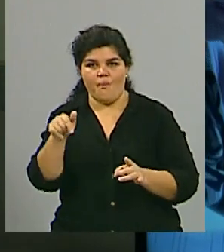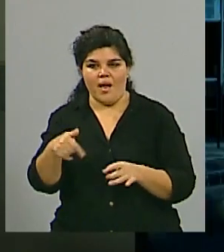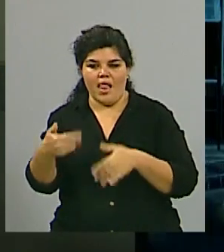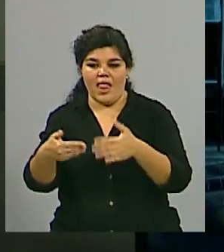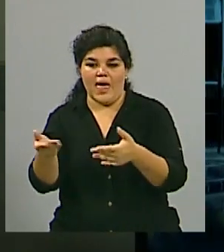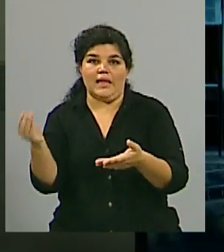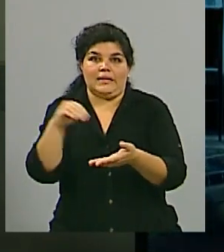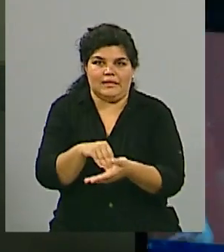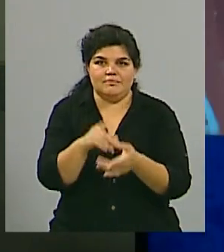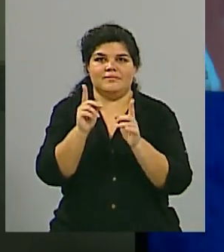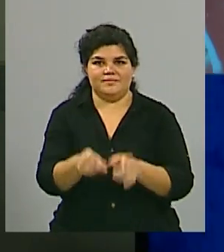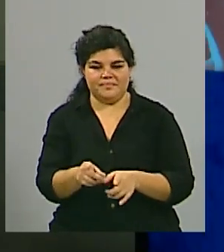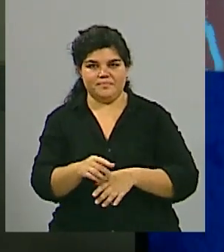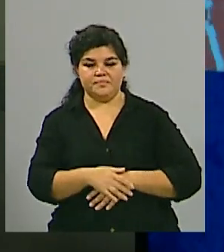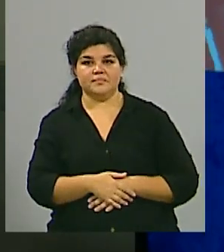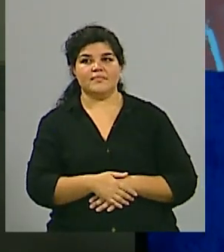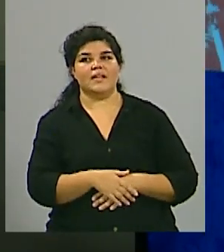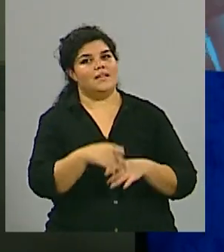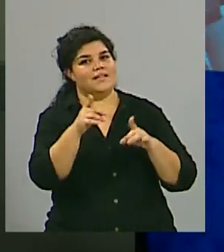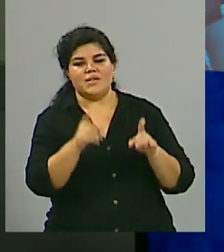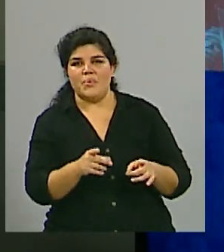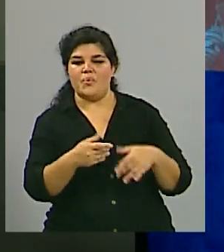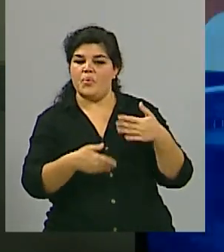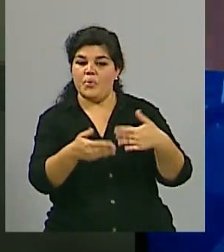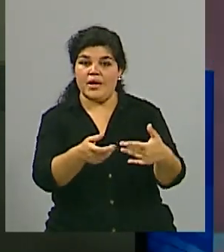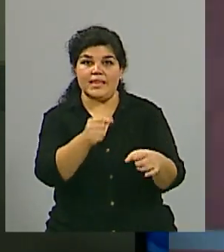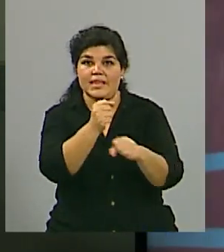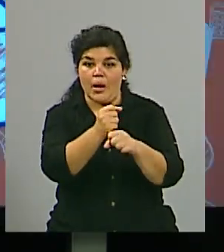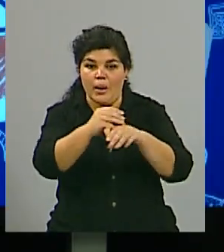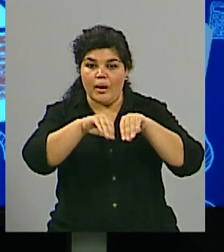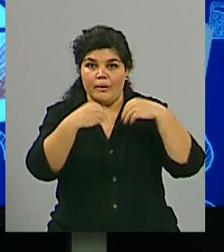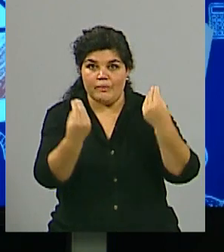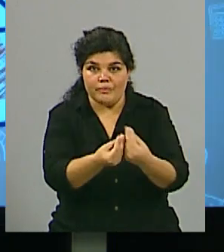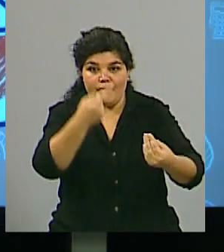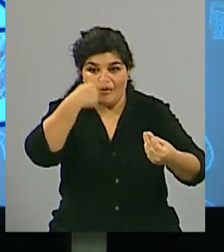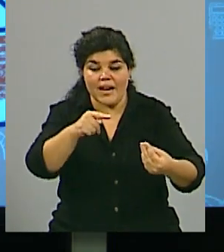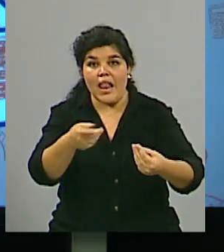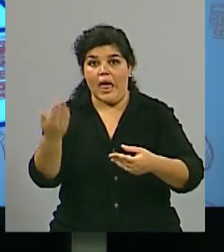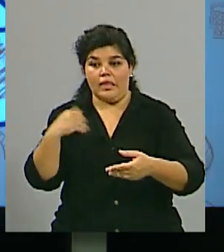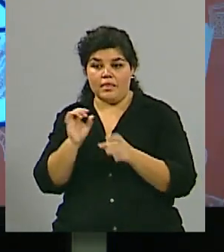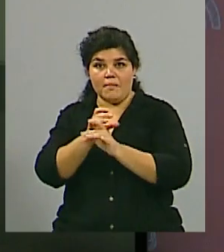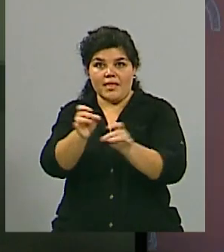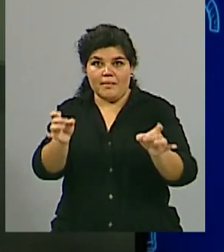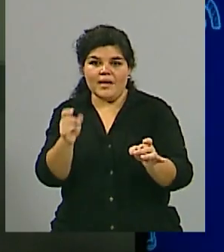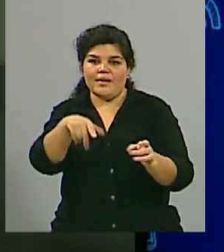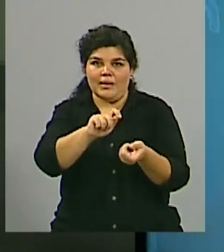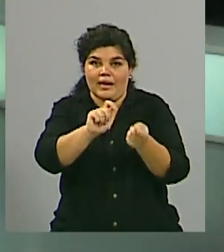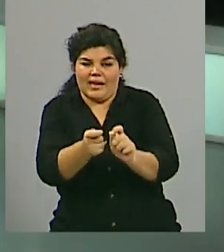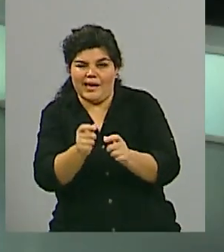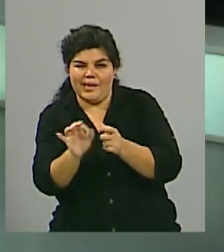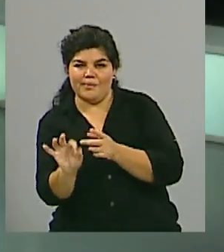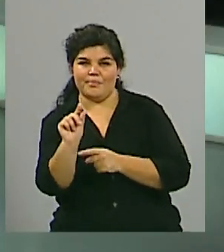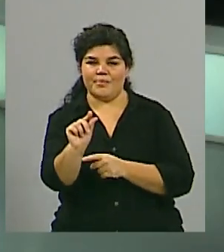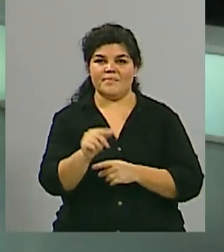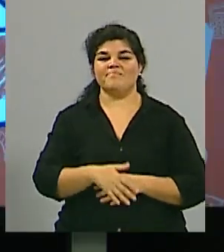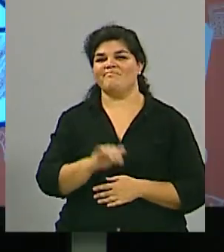me imagino, también lo que ha sido el trabajo final. Te lo debe haber ido cambiando. Bueno, Mario, un placer. Y será hasta cualquier momento. Gracias a